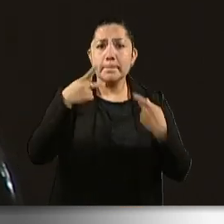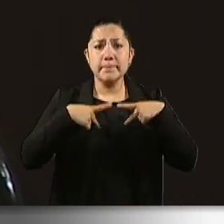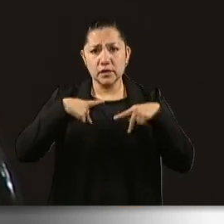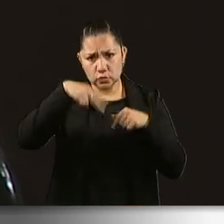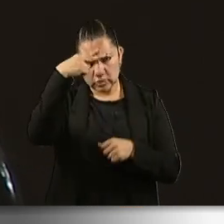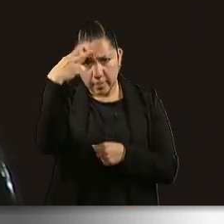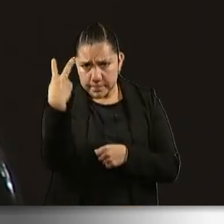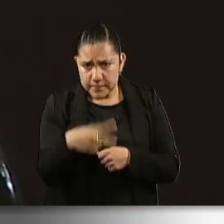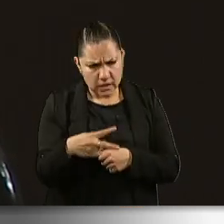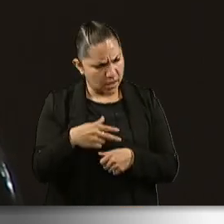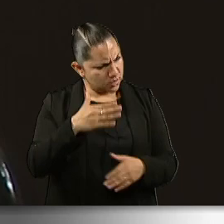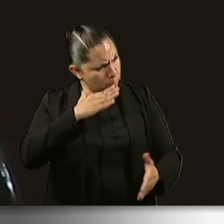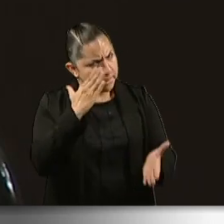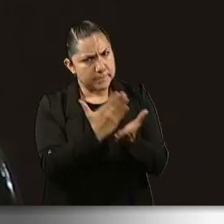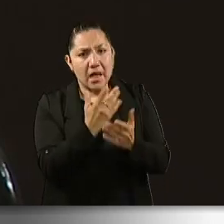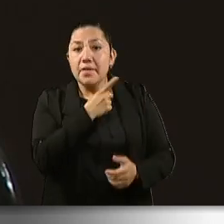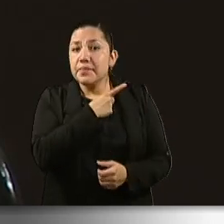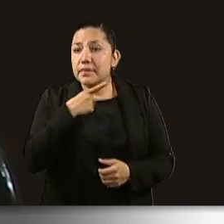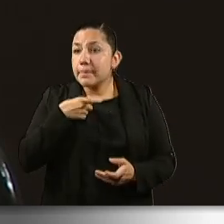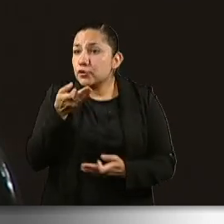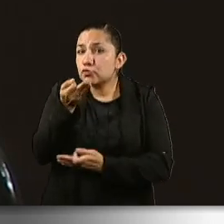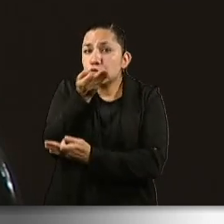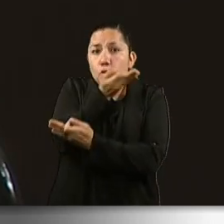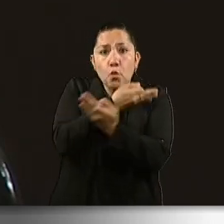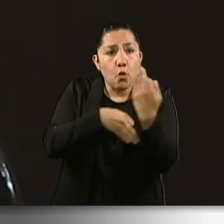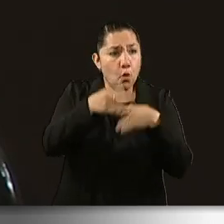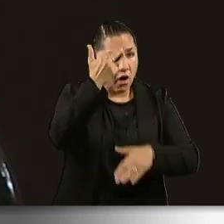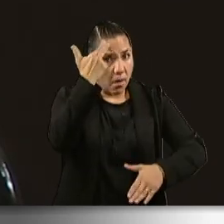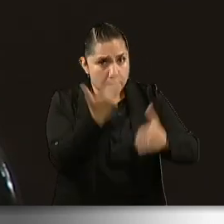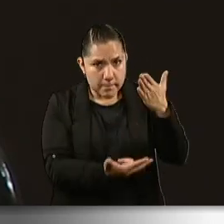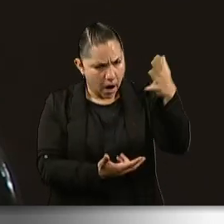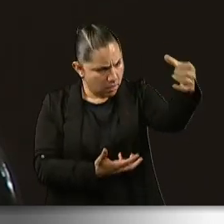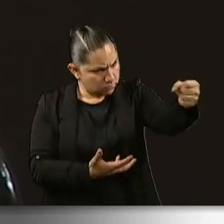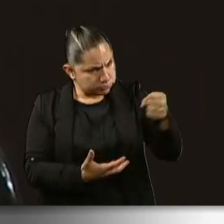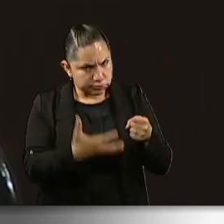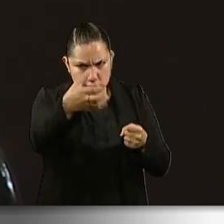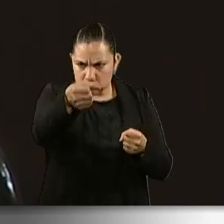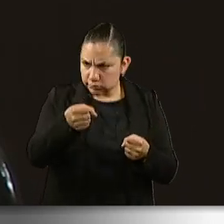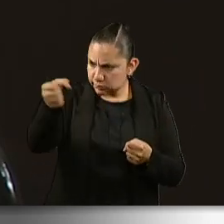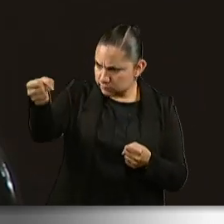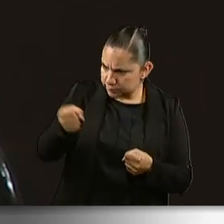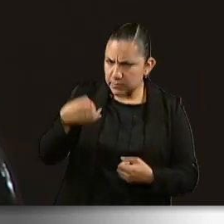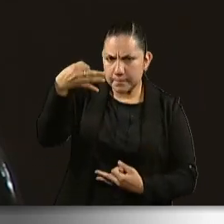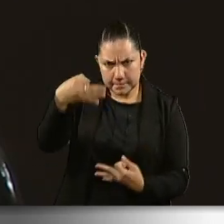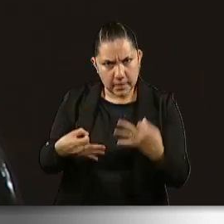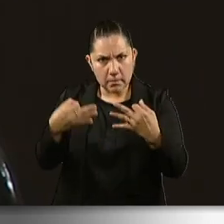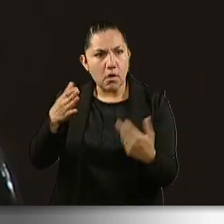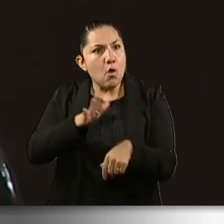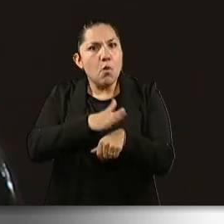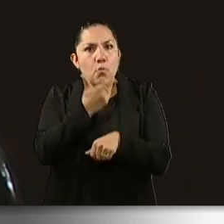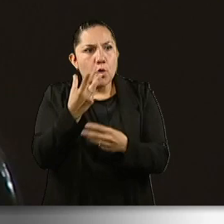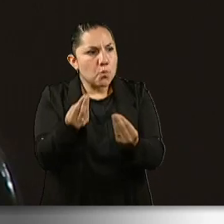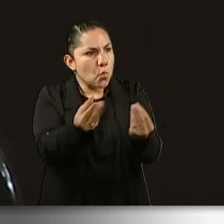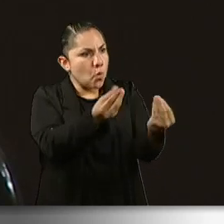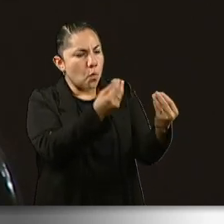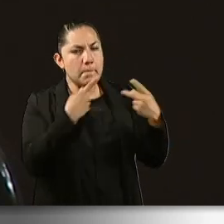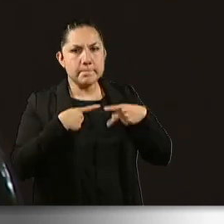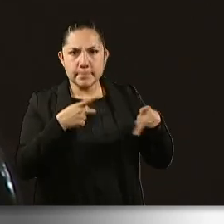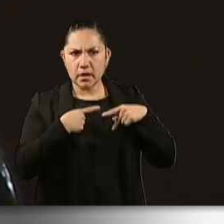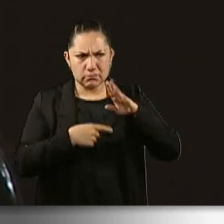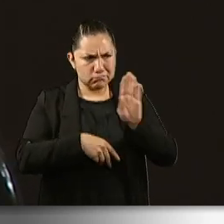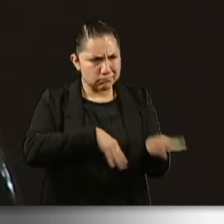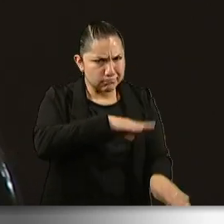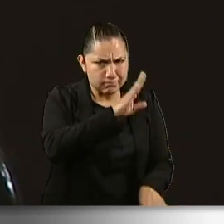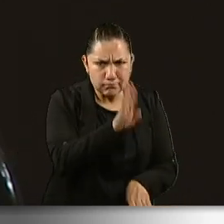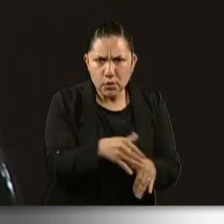a todos, sin excepción alguna. Porque muchas vidas terminaron. Muchos jóvenes, muchas